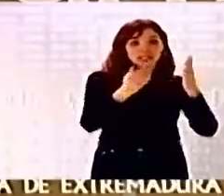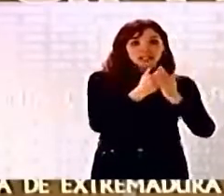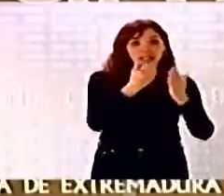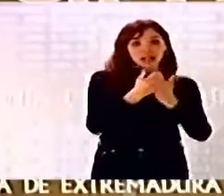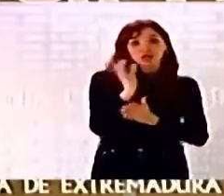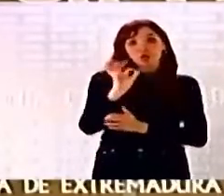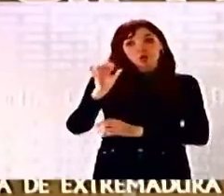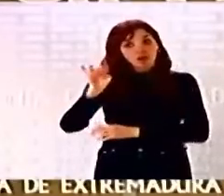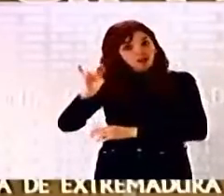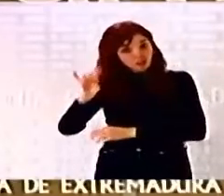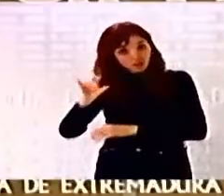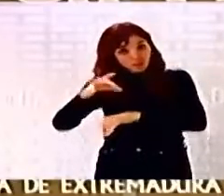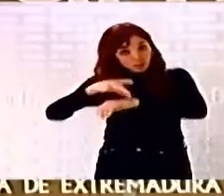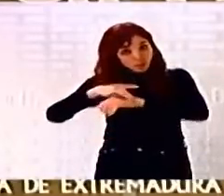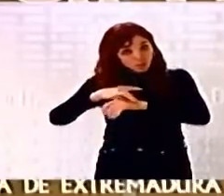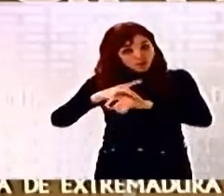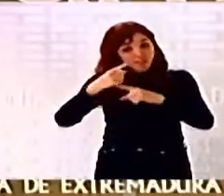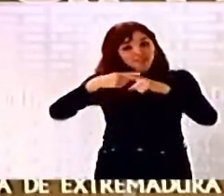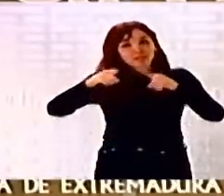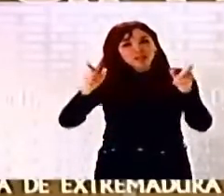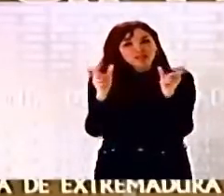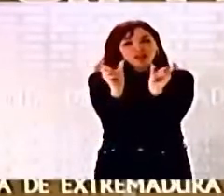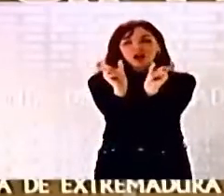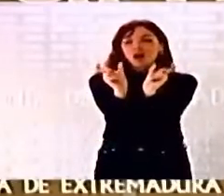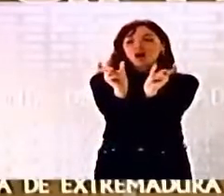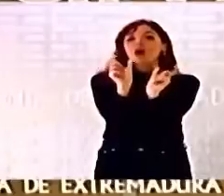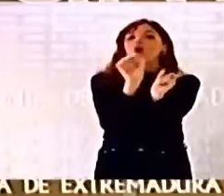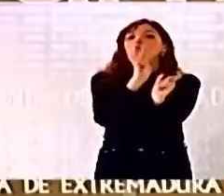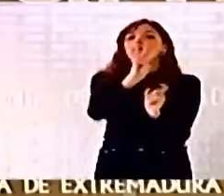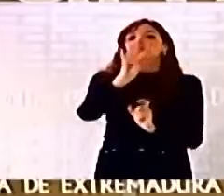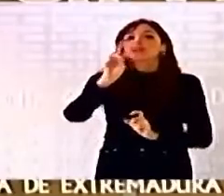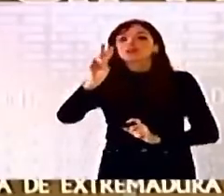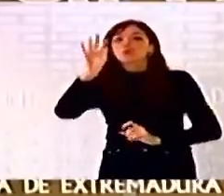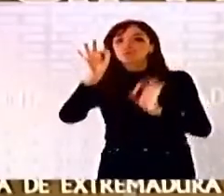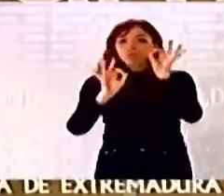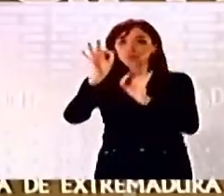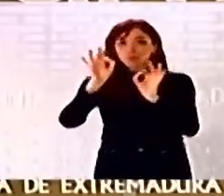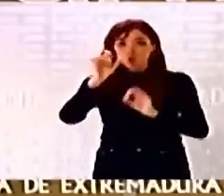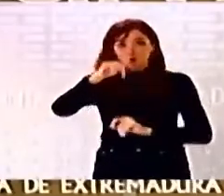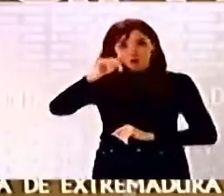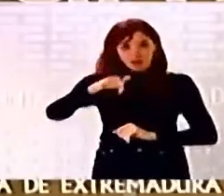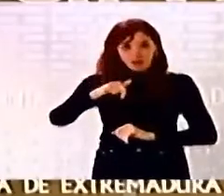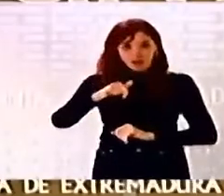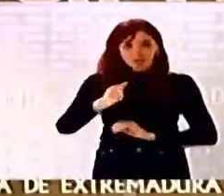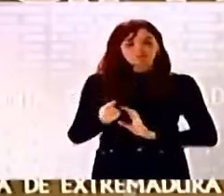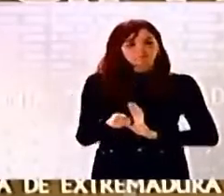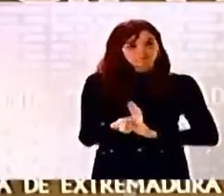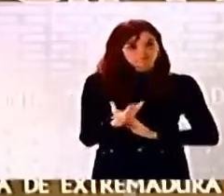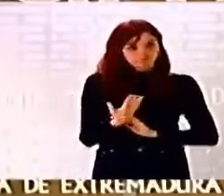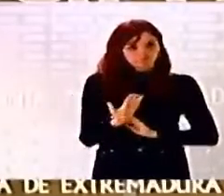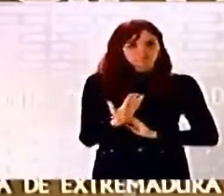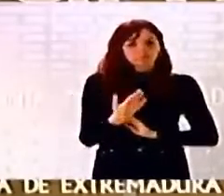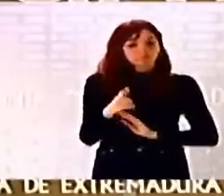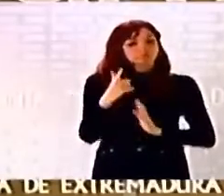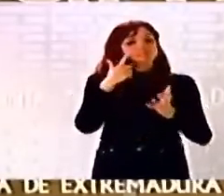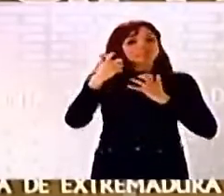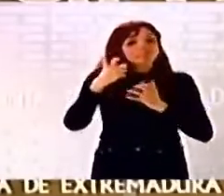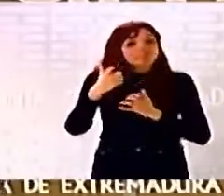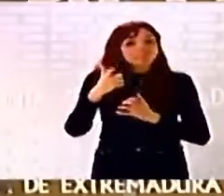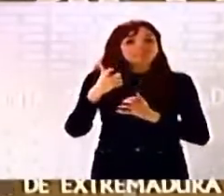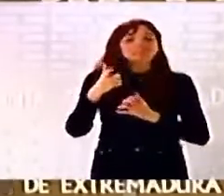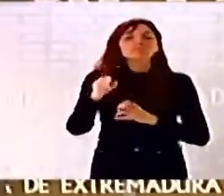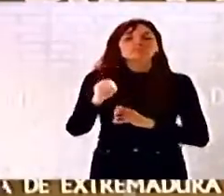días está en el 42% en el día de hoy. Eso es un indicador